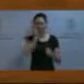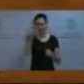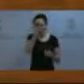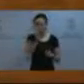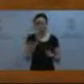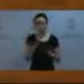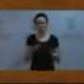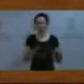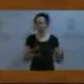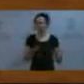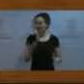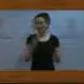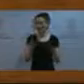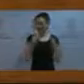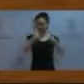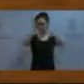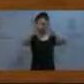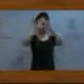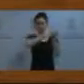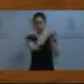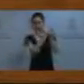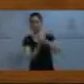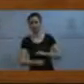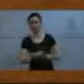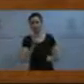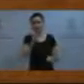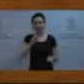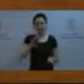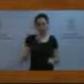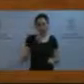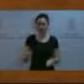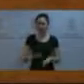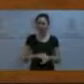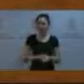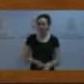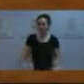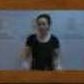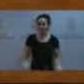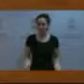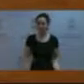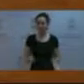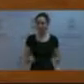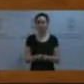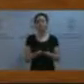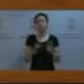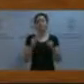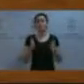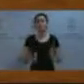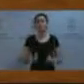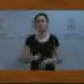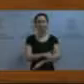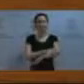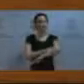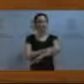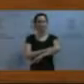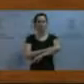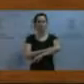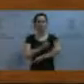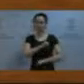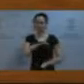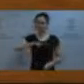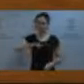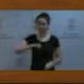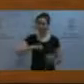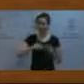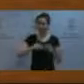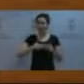que pretende usted convertir las residencias del ERA. Ante la persistencia del organismo autónomo en continuar con su mal funcionamiento, su